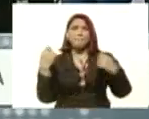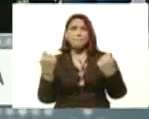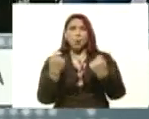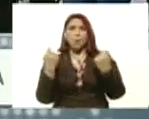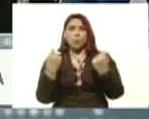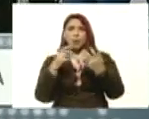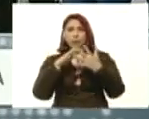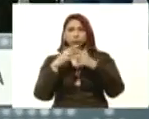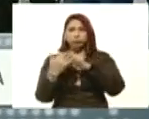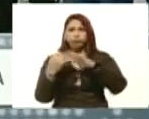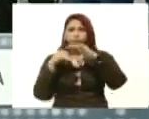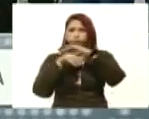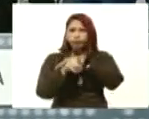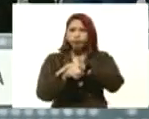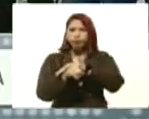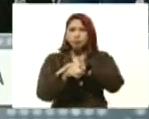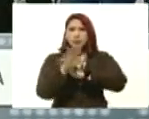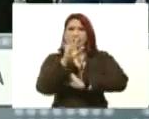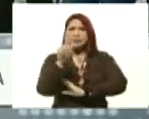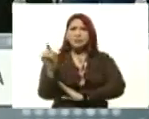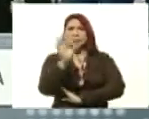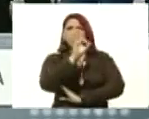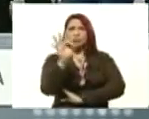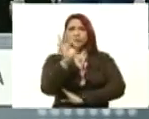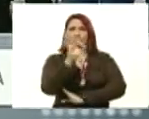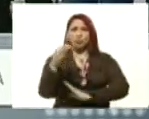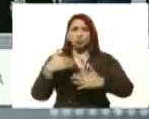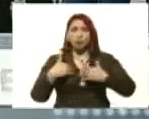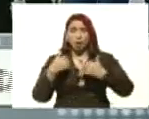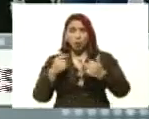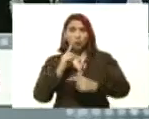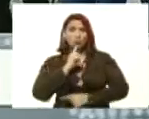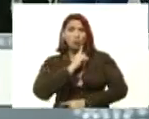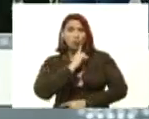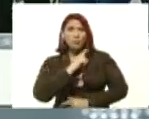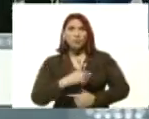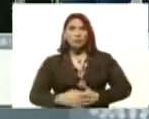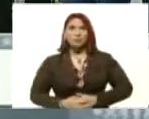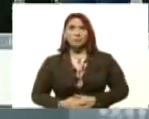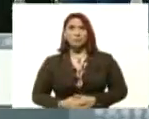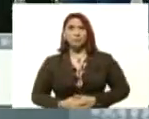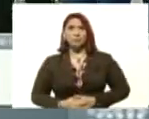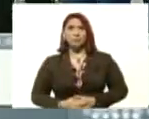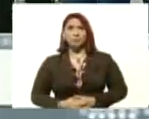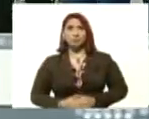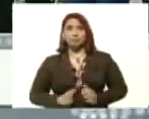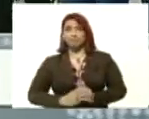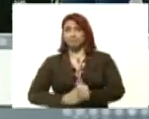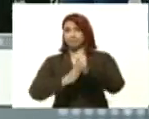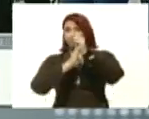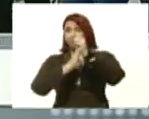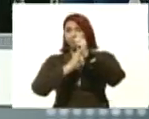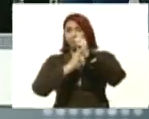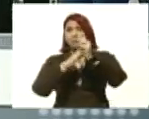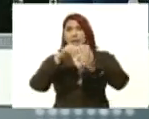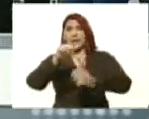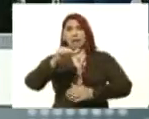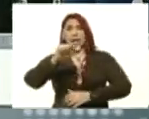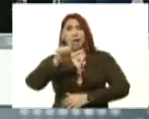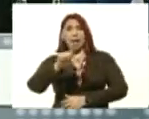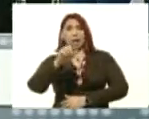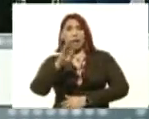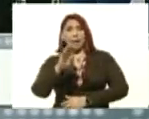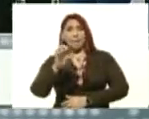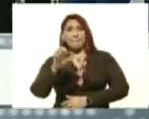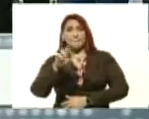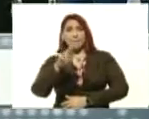de Barrio Adentro 100% Salud, que lleva el nombre del mártir, del héroe, Alberto